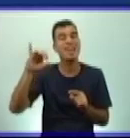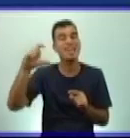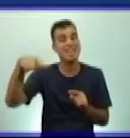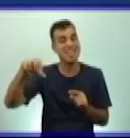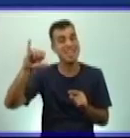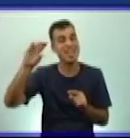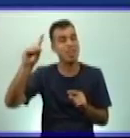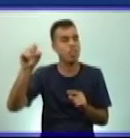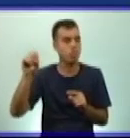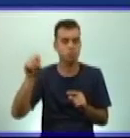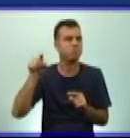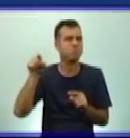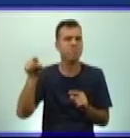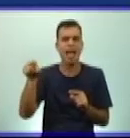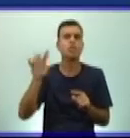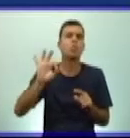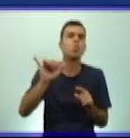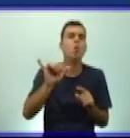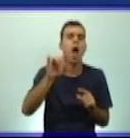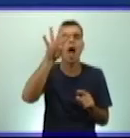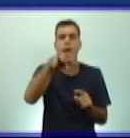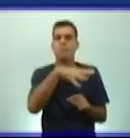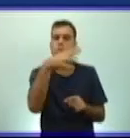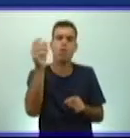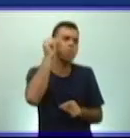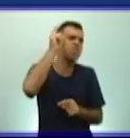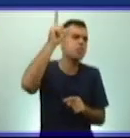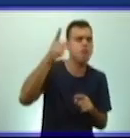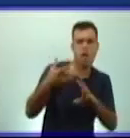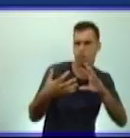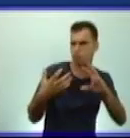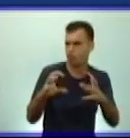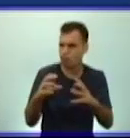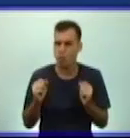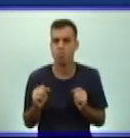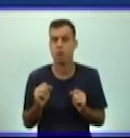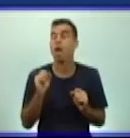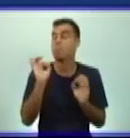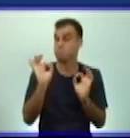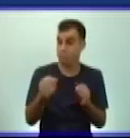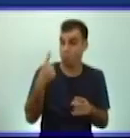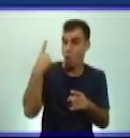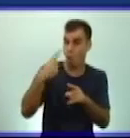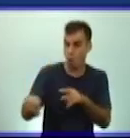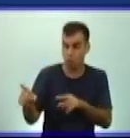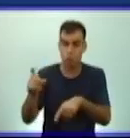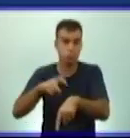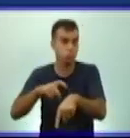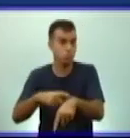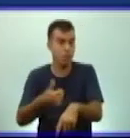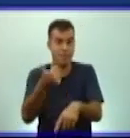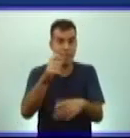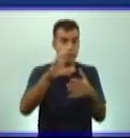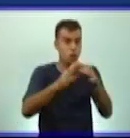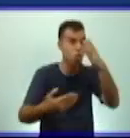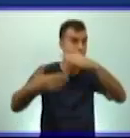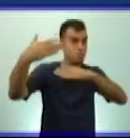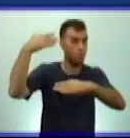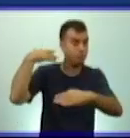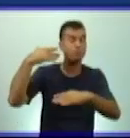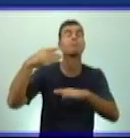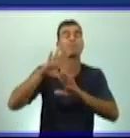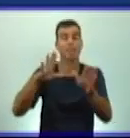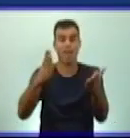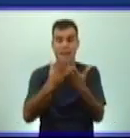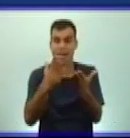para nosotros va a ser un modelo, o sea, una idealización. Como mismo en otros momentos del 10º grado hemos estudiado, ya les